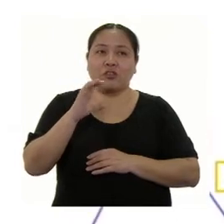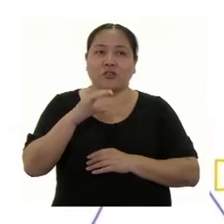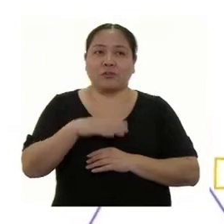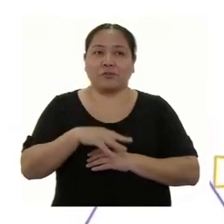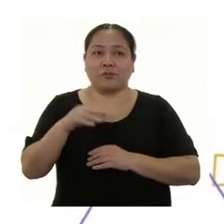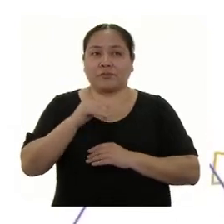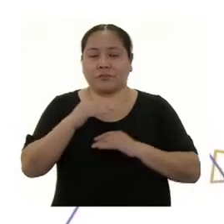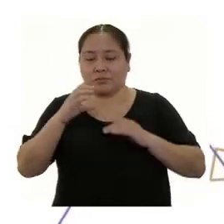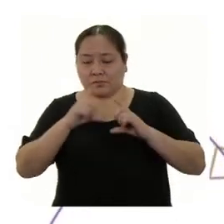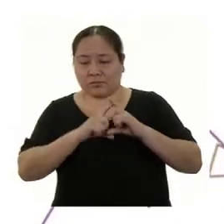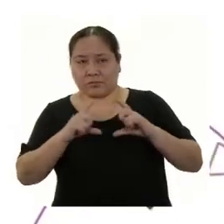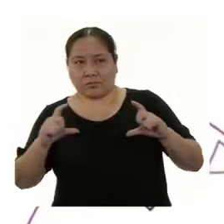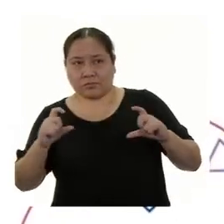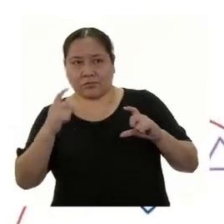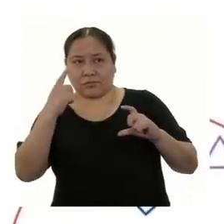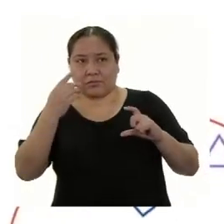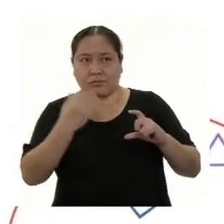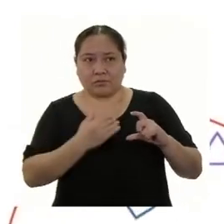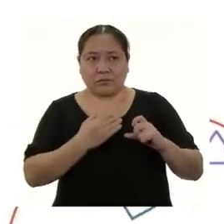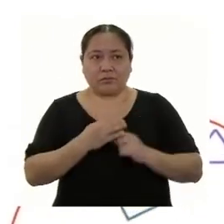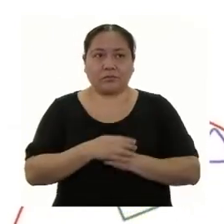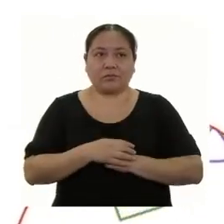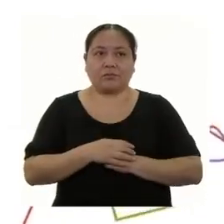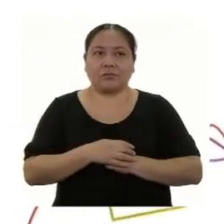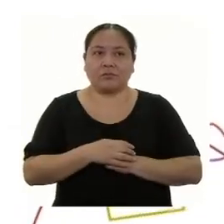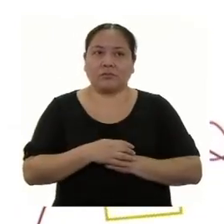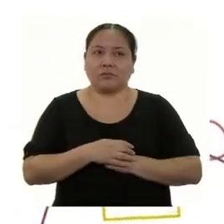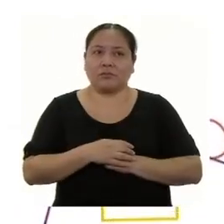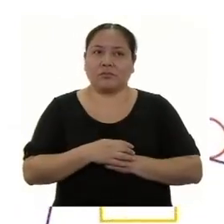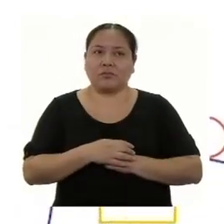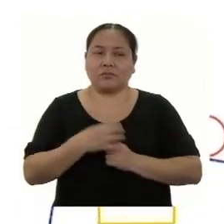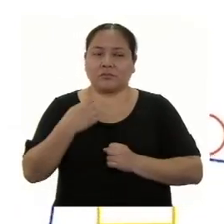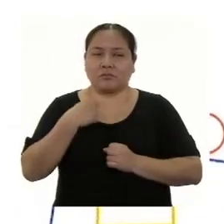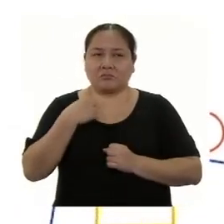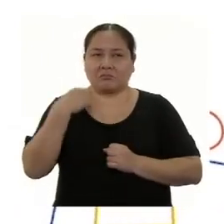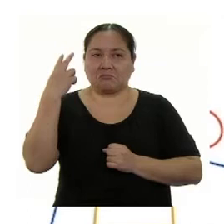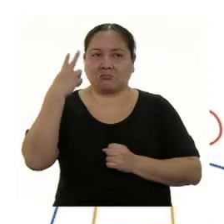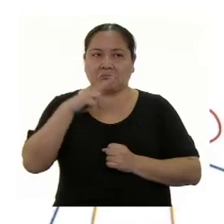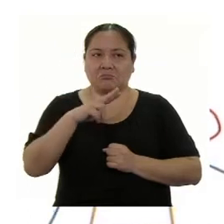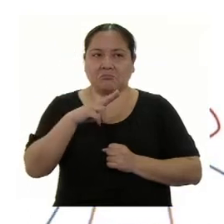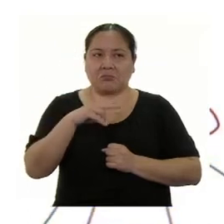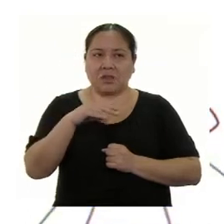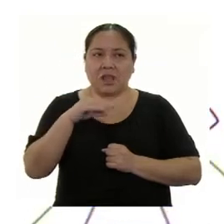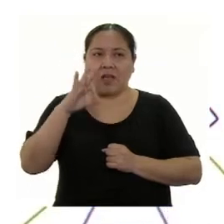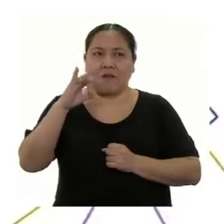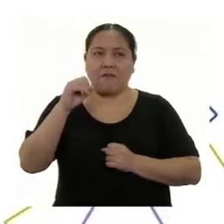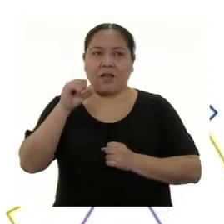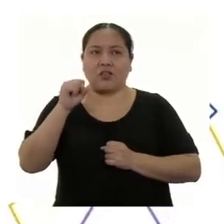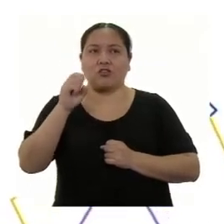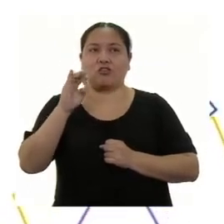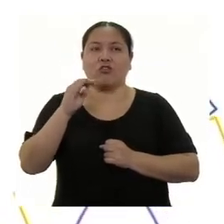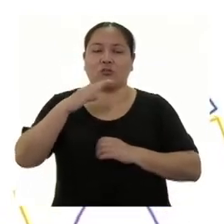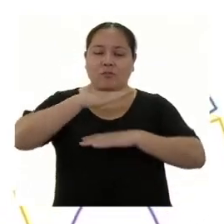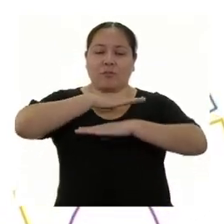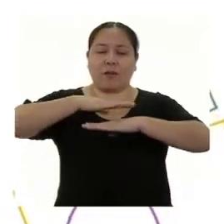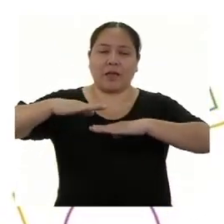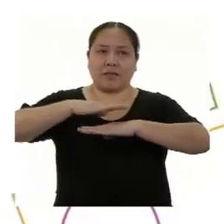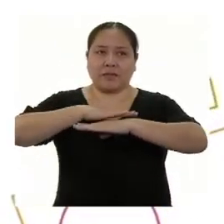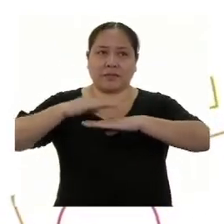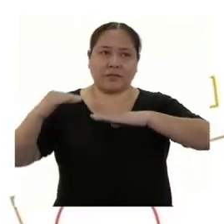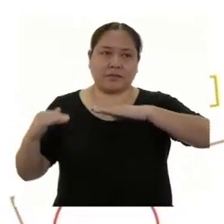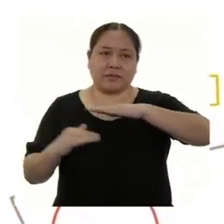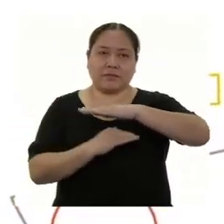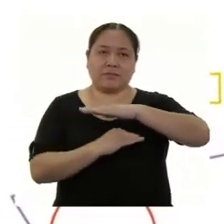laterales del prisma triangular? Lo que yo veo es que el falso techo es la base del prisma